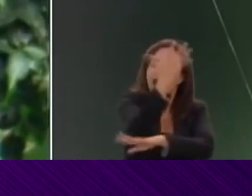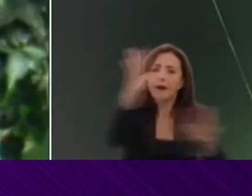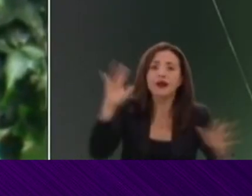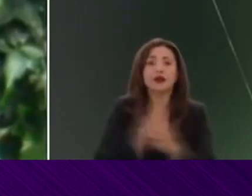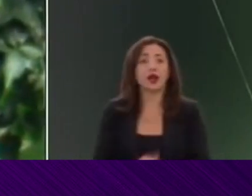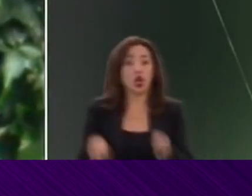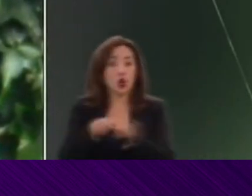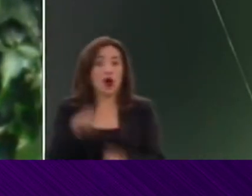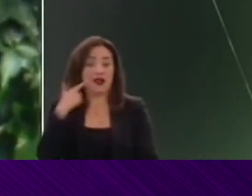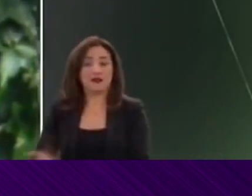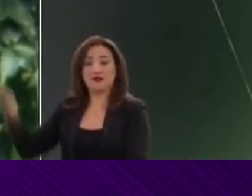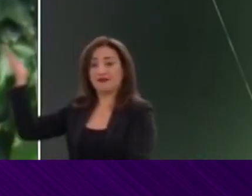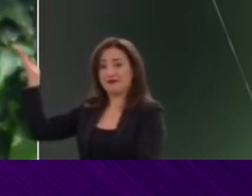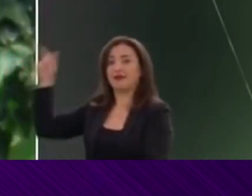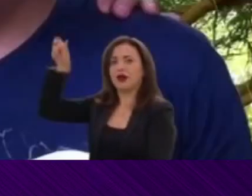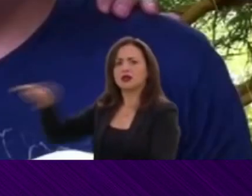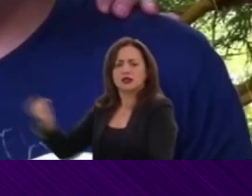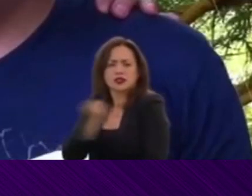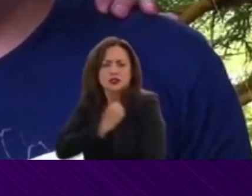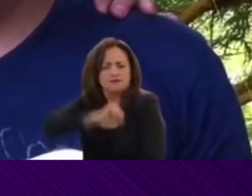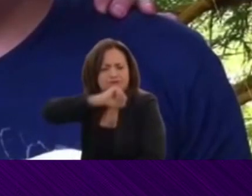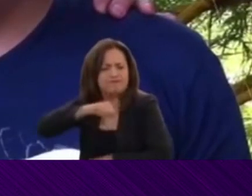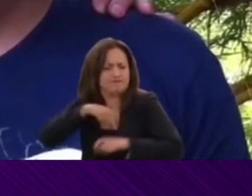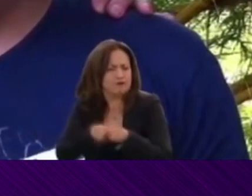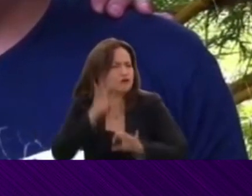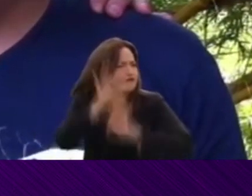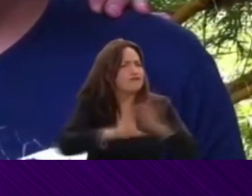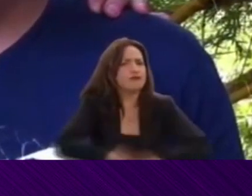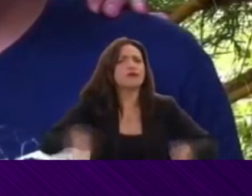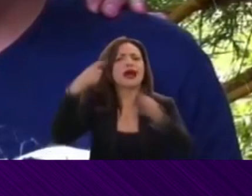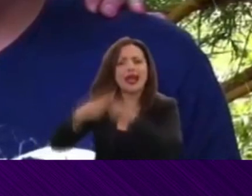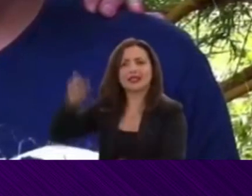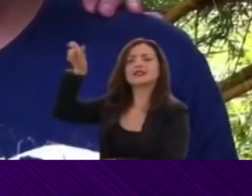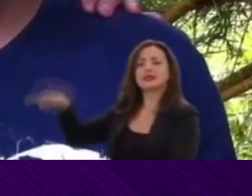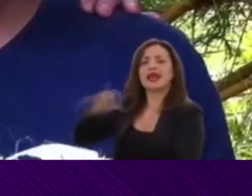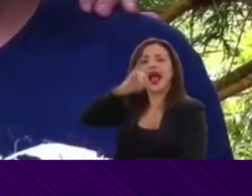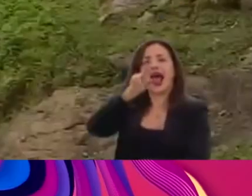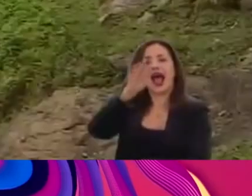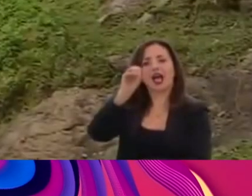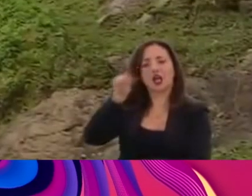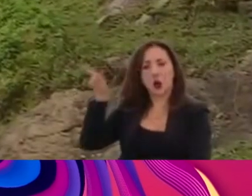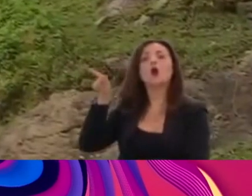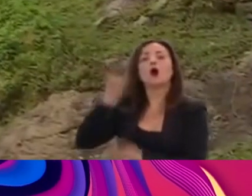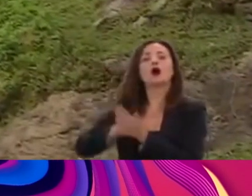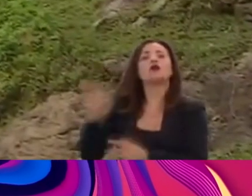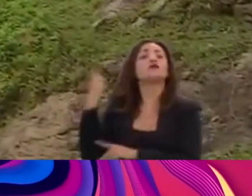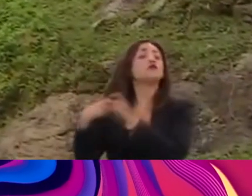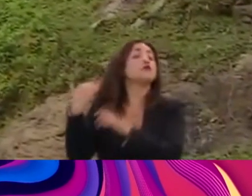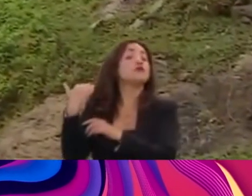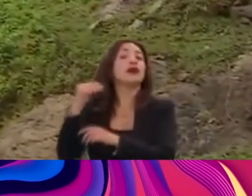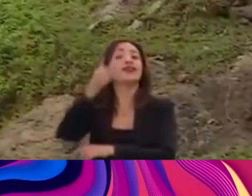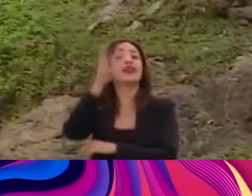socioambientales que ponen en riesgo la vida de los defensores del medio ambiente en Colombia, teniendo en cuenta que este país es el más peligroso para